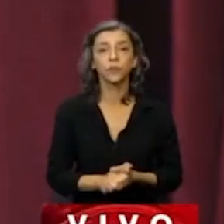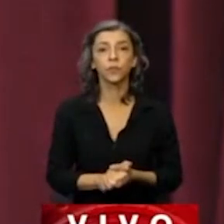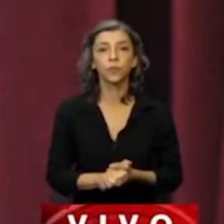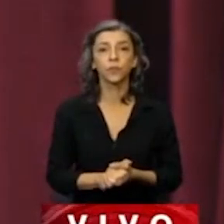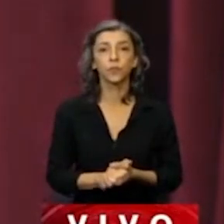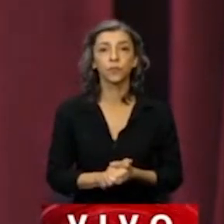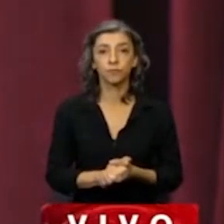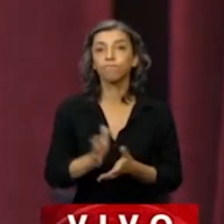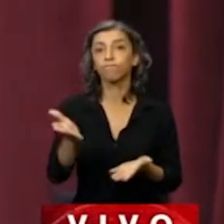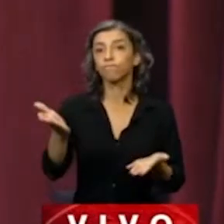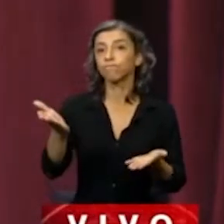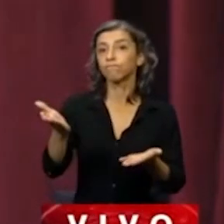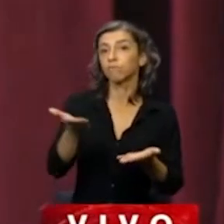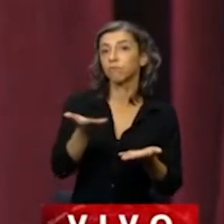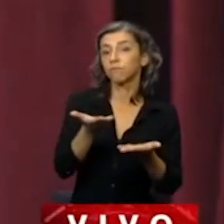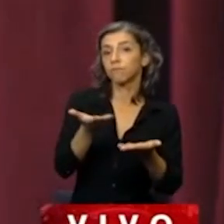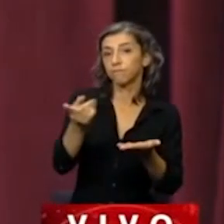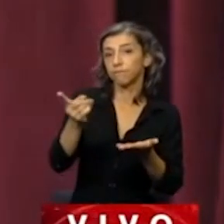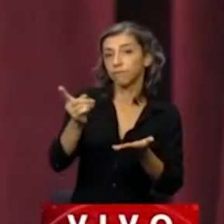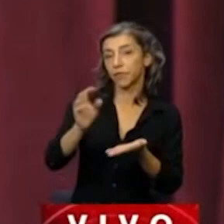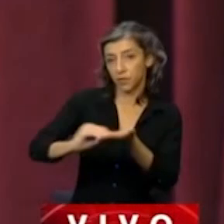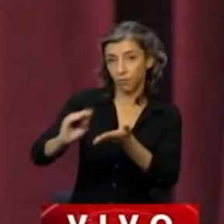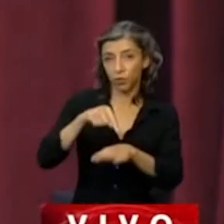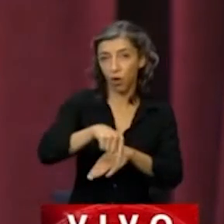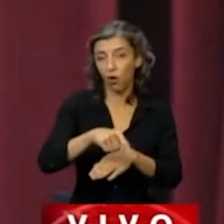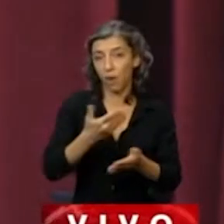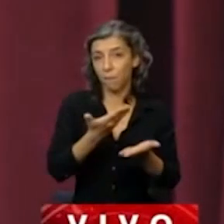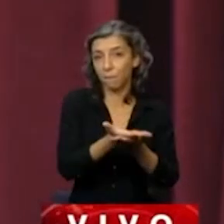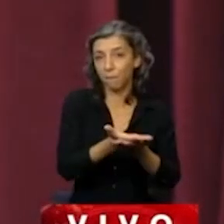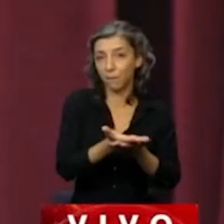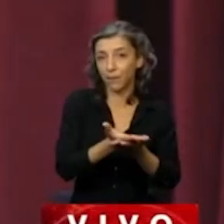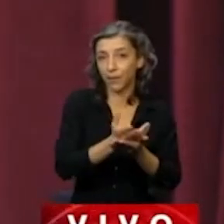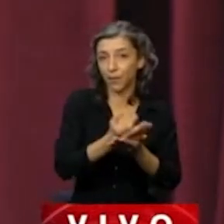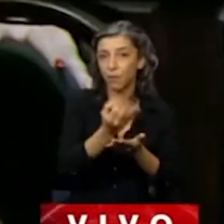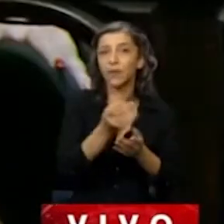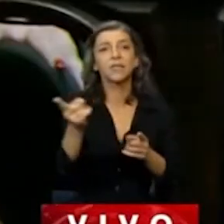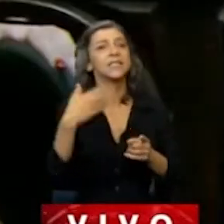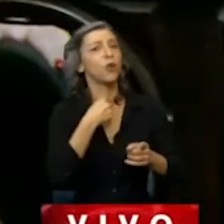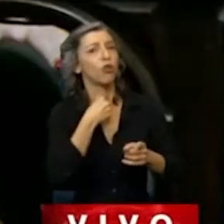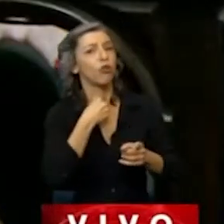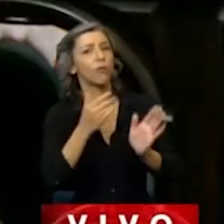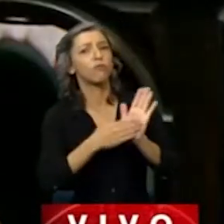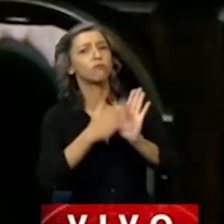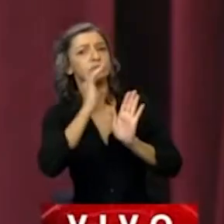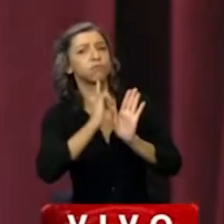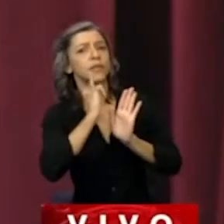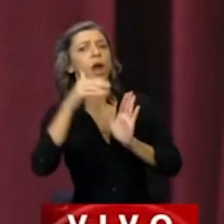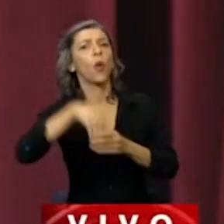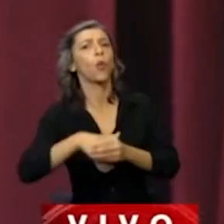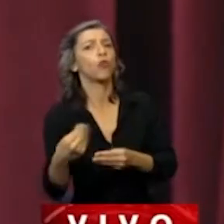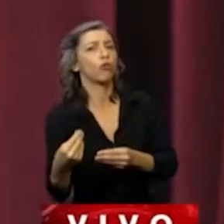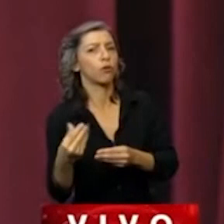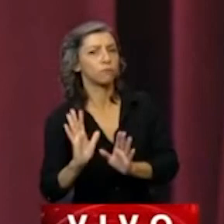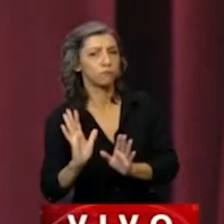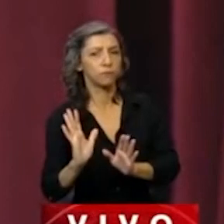Edi, hay una moción de orden, diputado Ritondo. Sí, hay una moción de orden y para justificar nuestro voto. Corresponde.